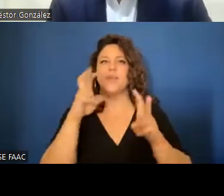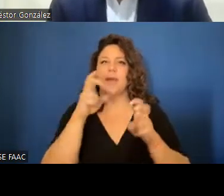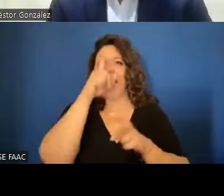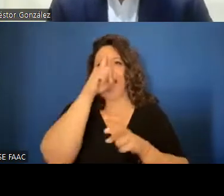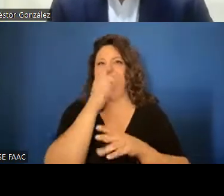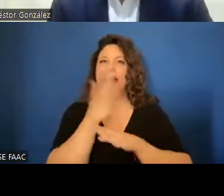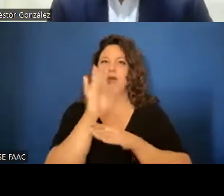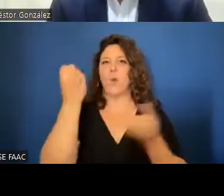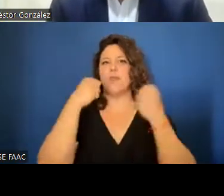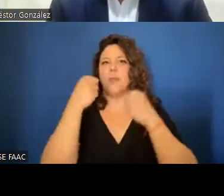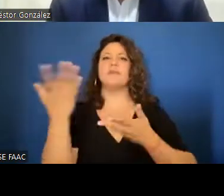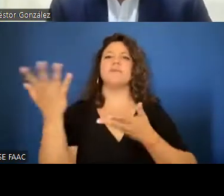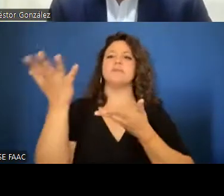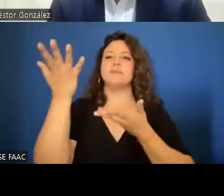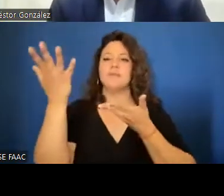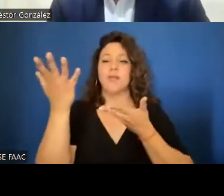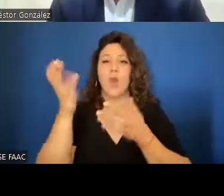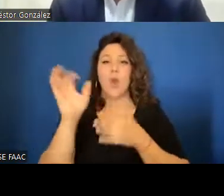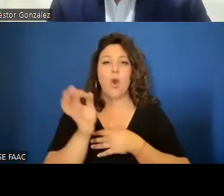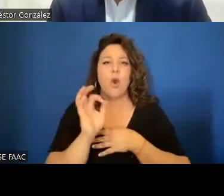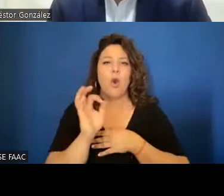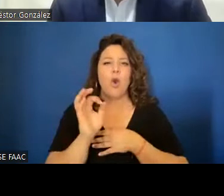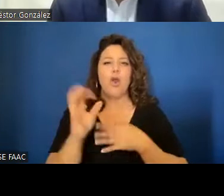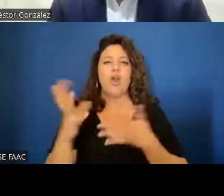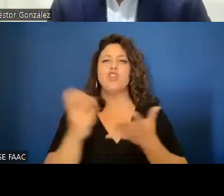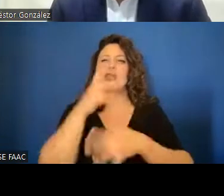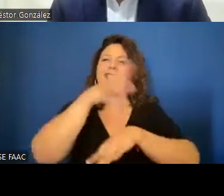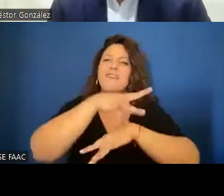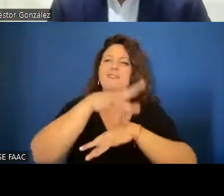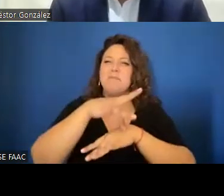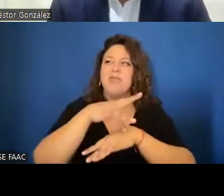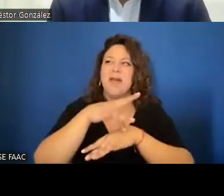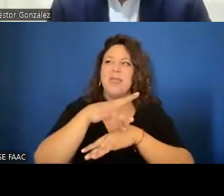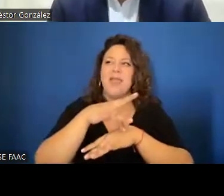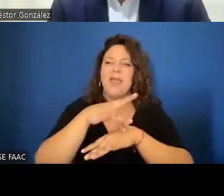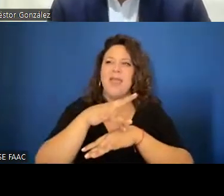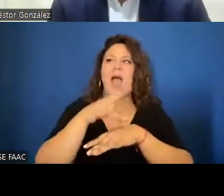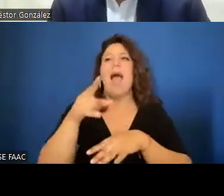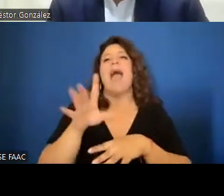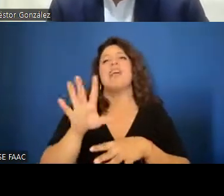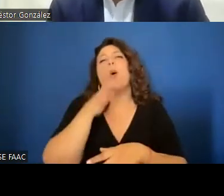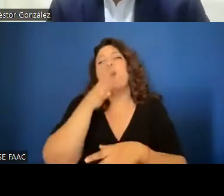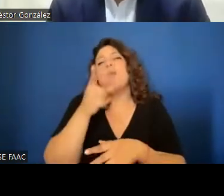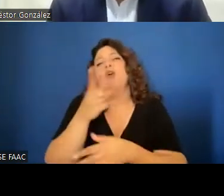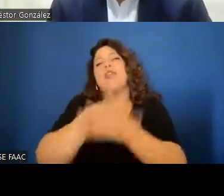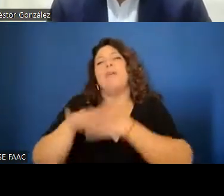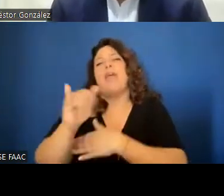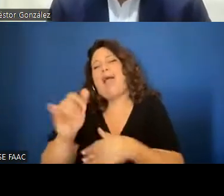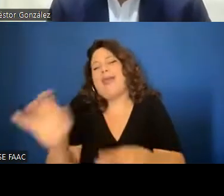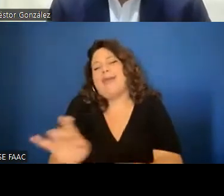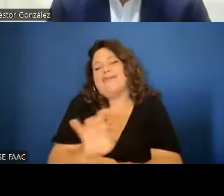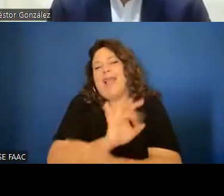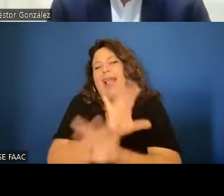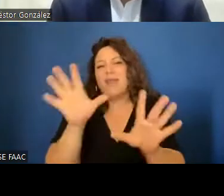muchísimos problemas laborales, muchísimos problemas de discriminación y hasta ahora no tienen una normativa que viniese a recoger estas situaciones.